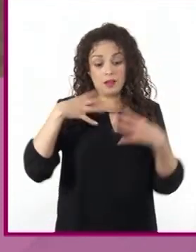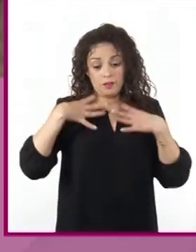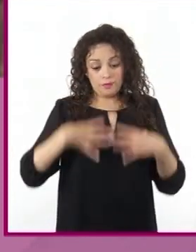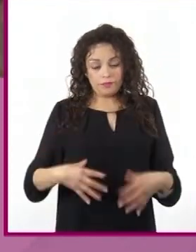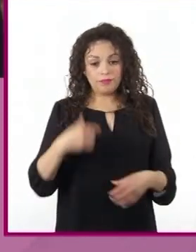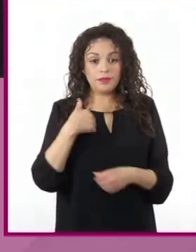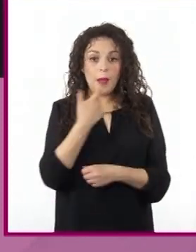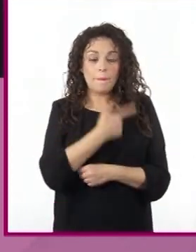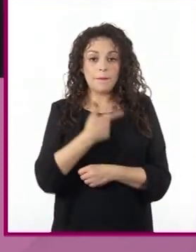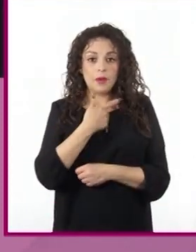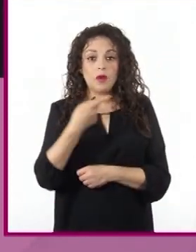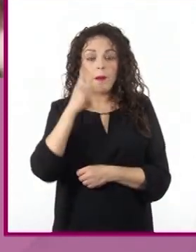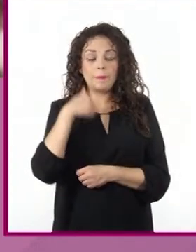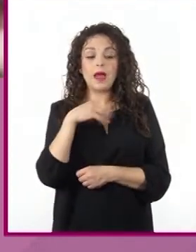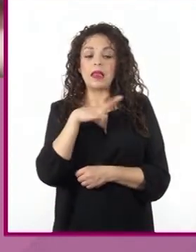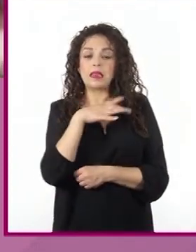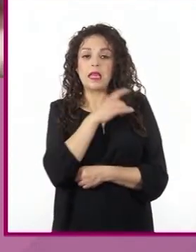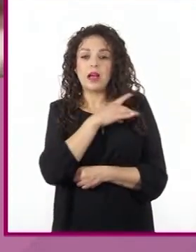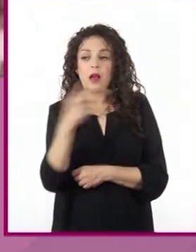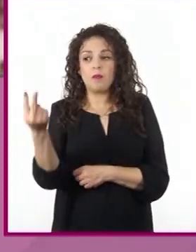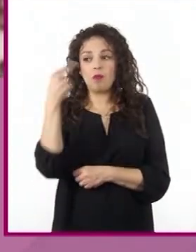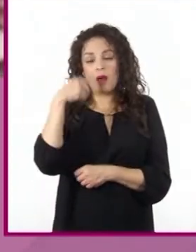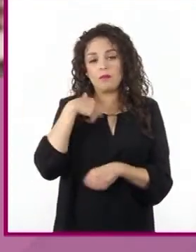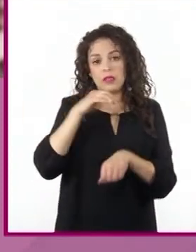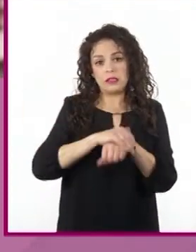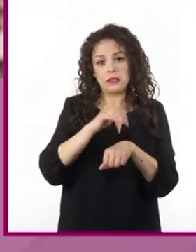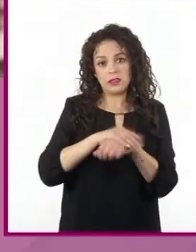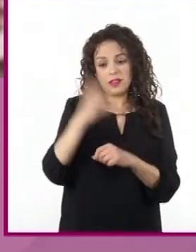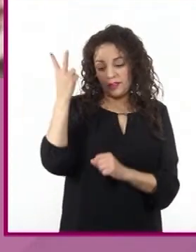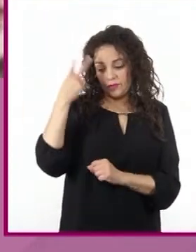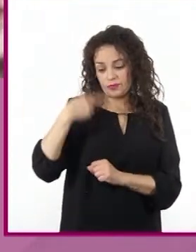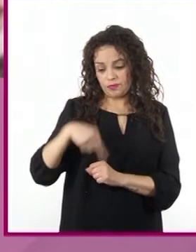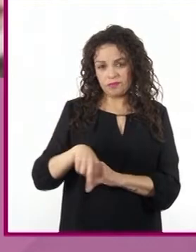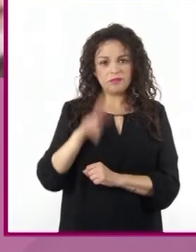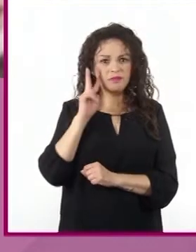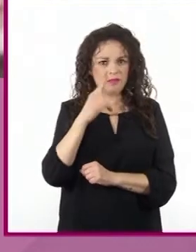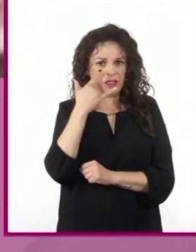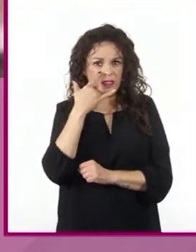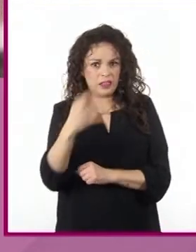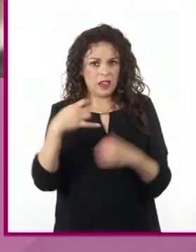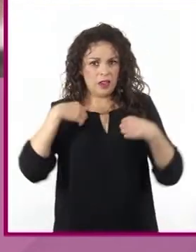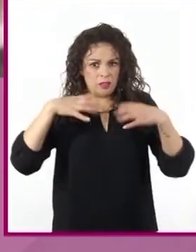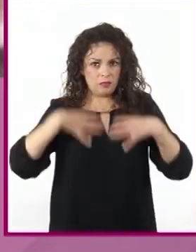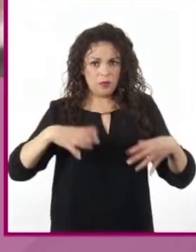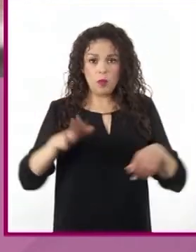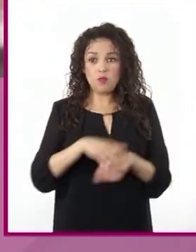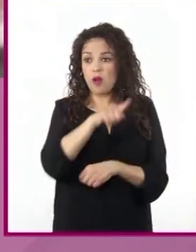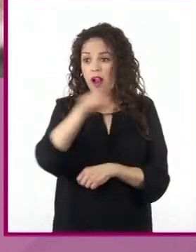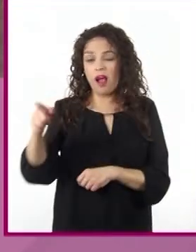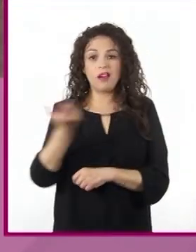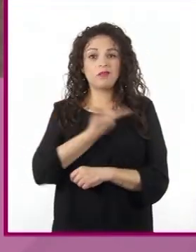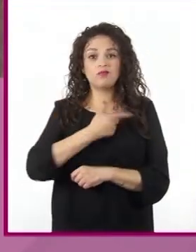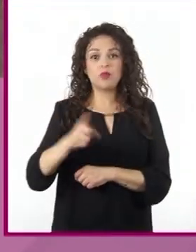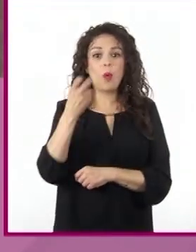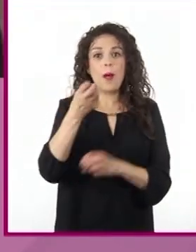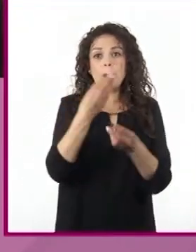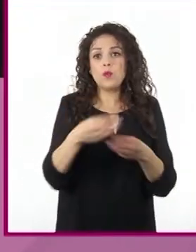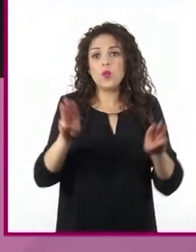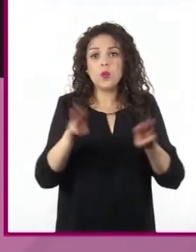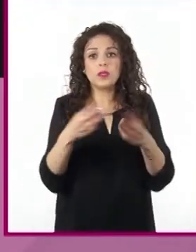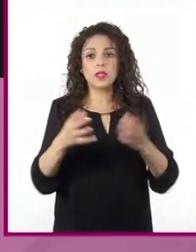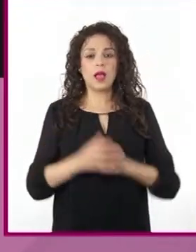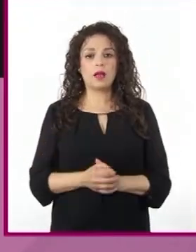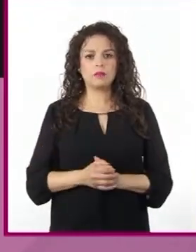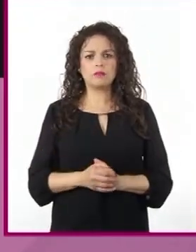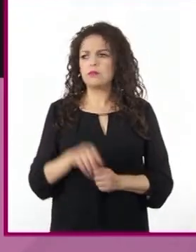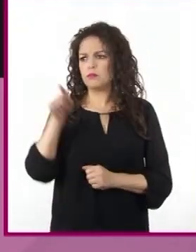Pero temo que me vea alguna de mis amigas. No sé qué puedan pensar si me ven vestida así. Además de que a ellas no les gusta esa música. Si ellas te estiman,